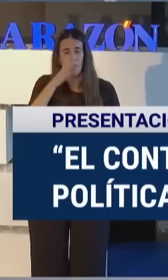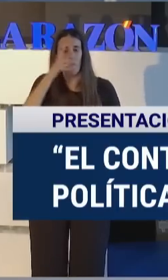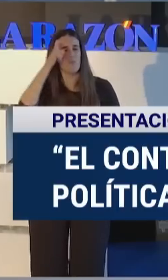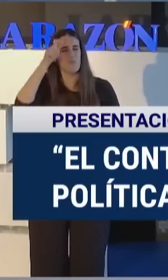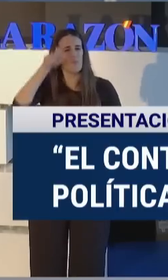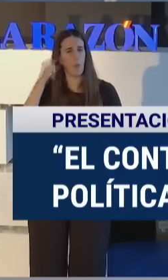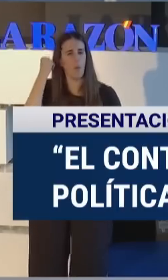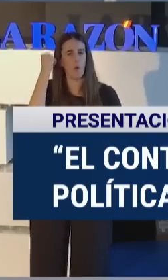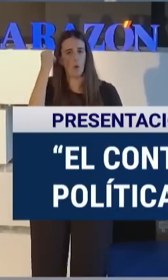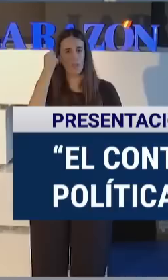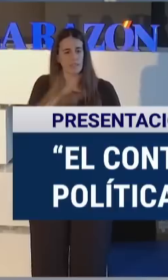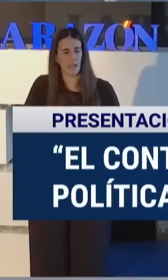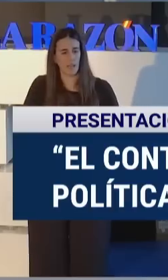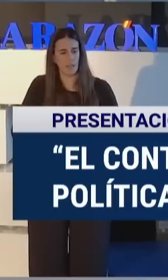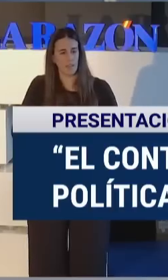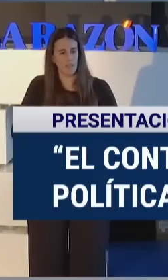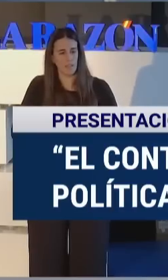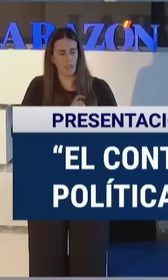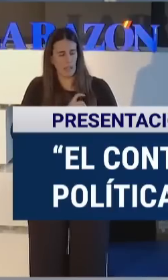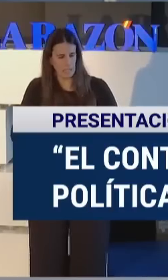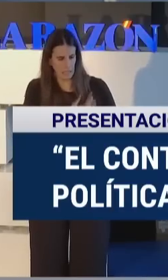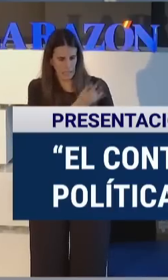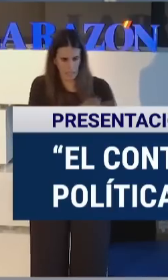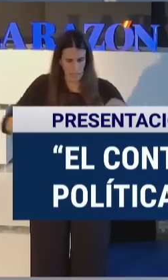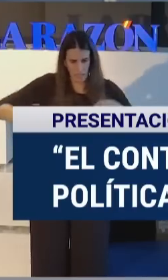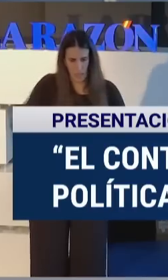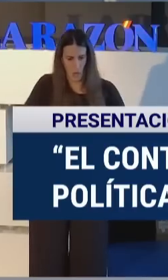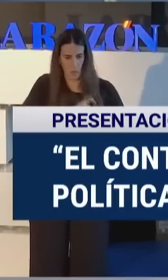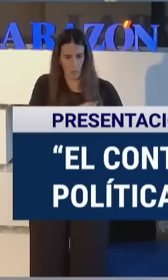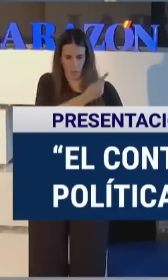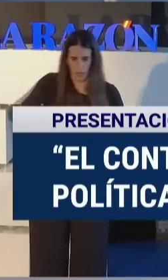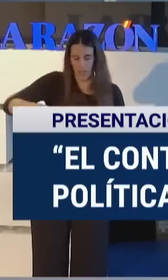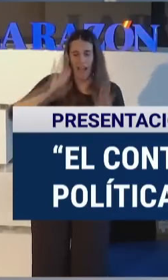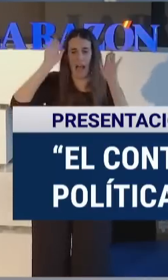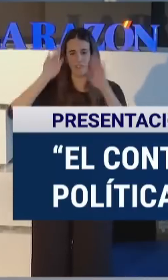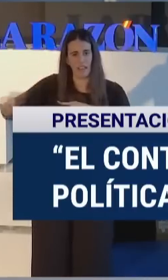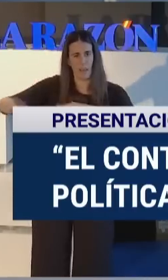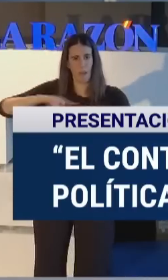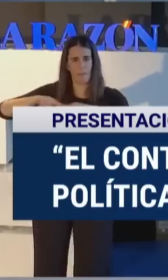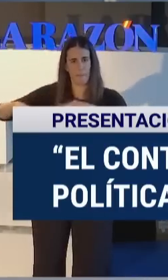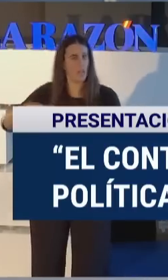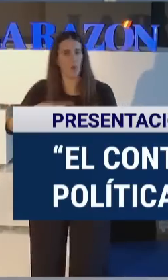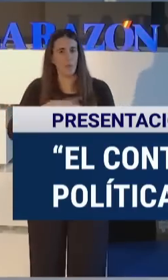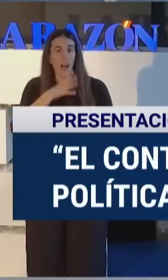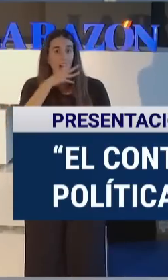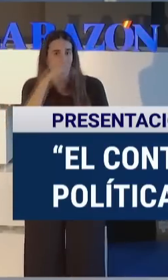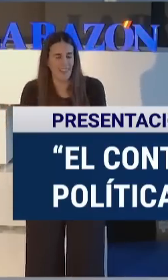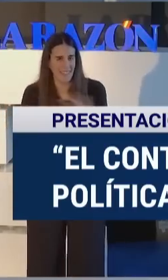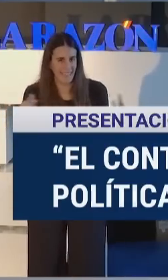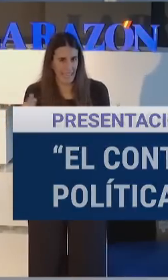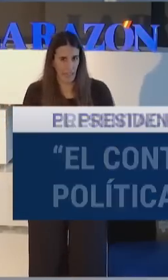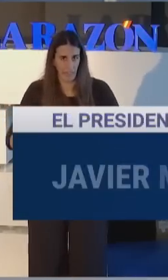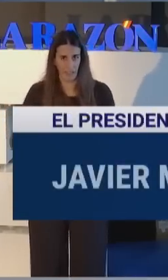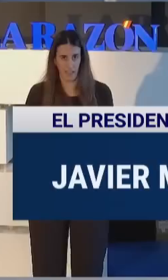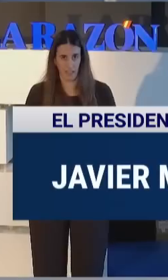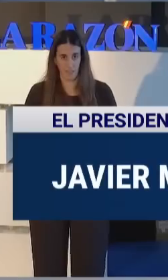populista kirchnerista mandó a los patoteros, digo, se terminó el gobierno kirchnerista, nadie manda más a esos patoteros. Ahora, ¿qué es lo que hace? Digamos,